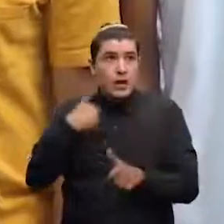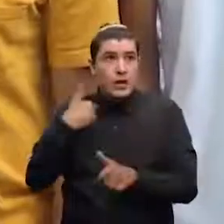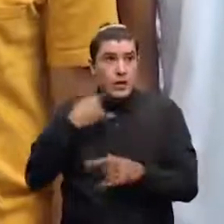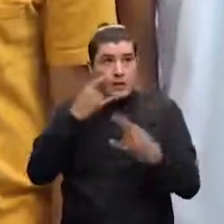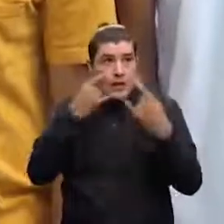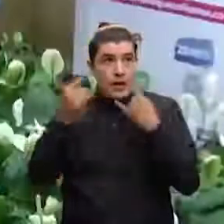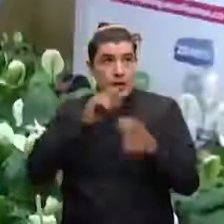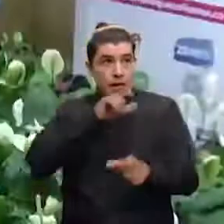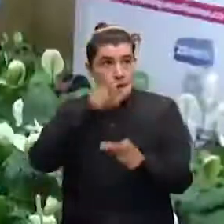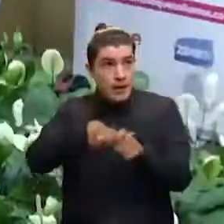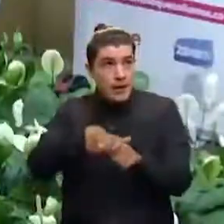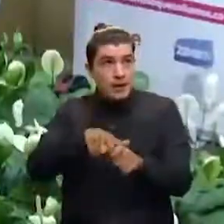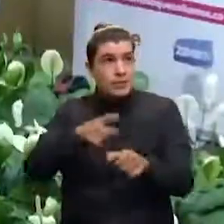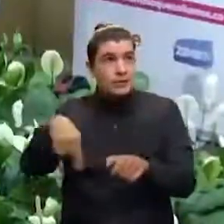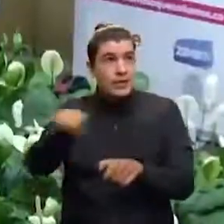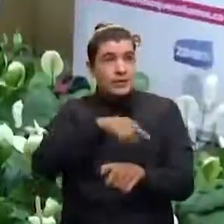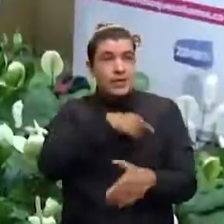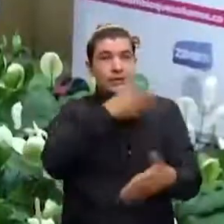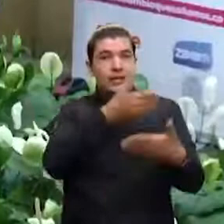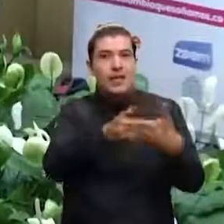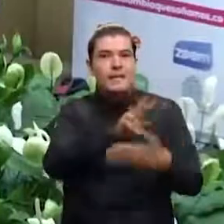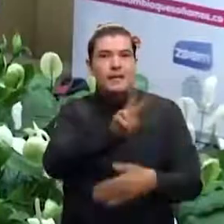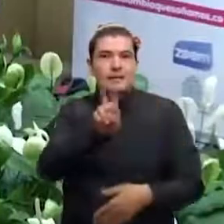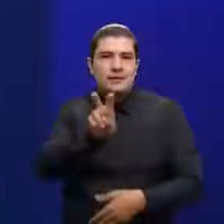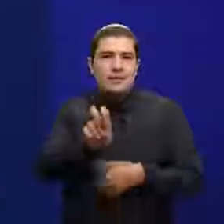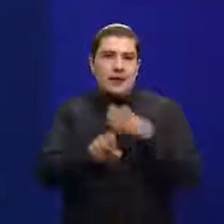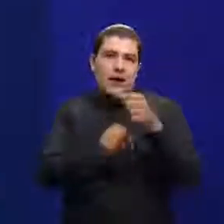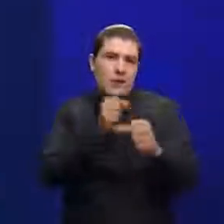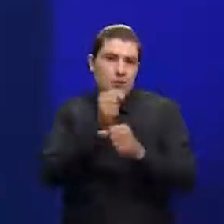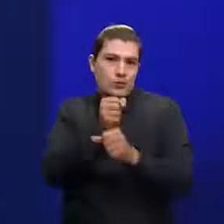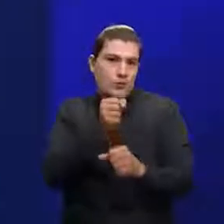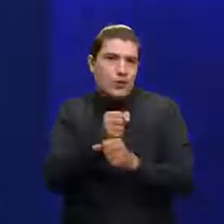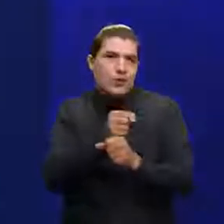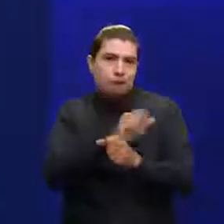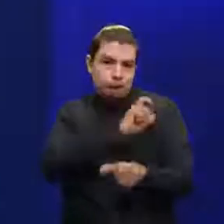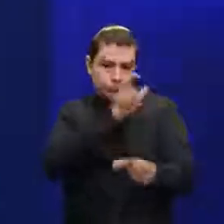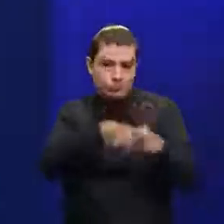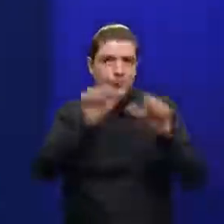27 de agosto para mostrar de manera creativa e innovadora la Colombia que soñamos.